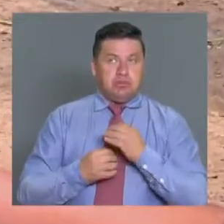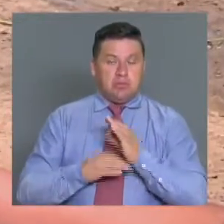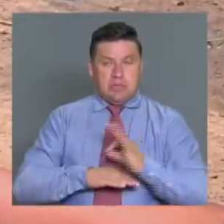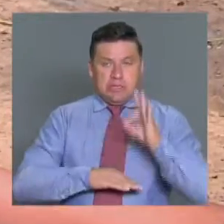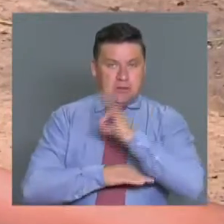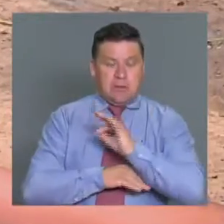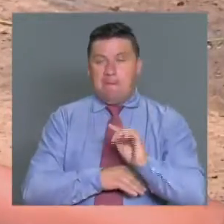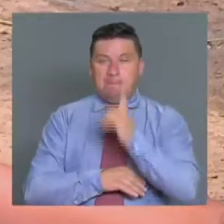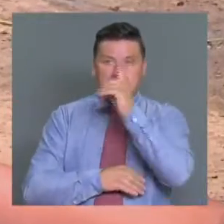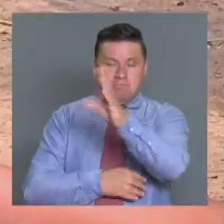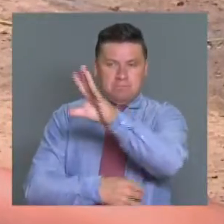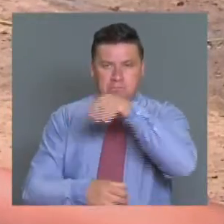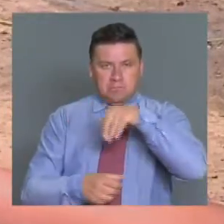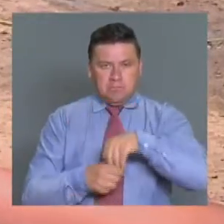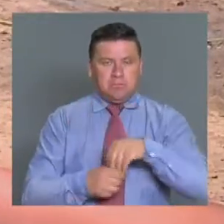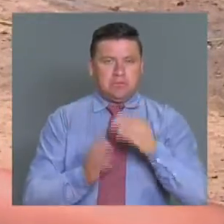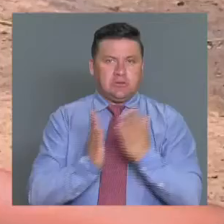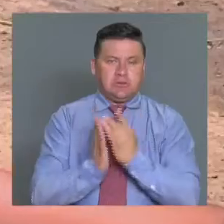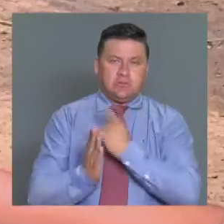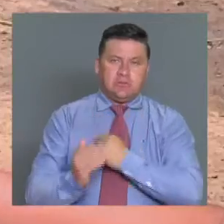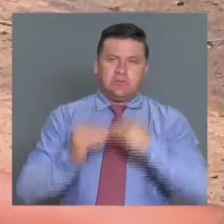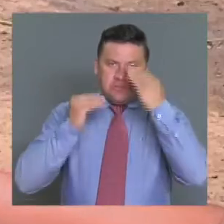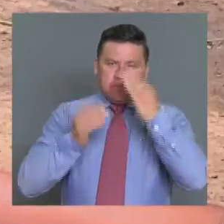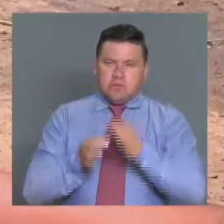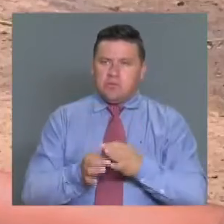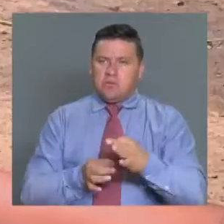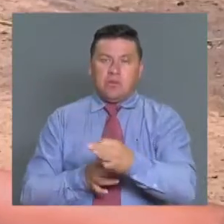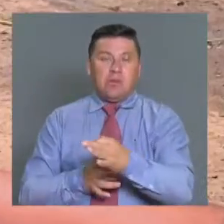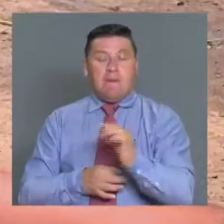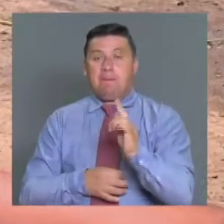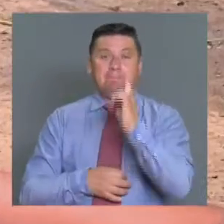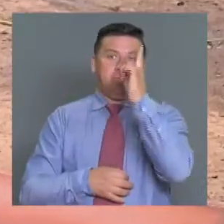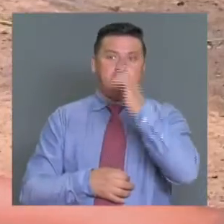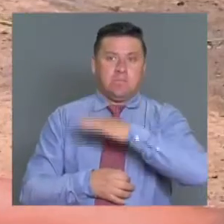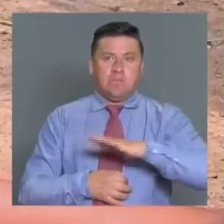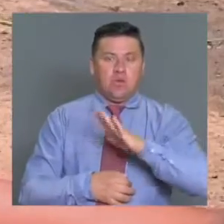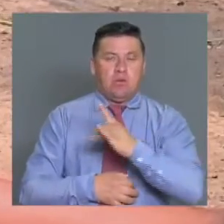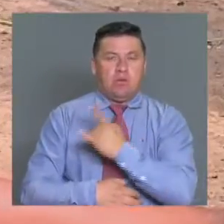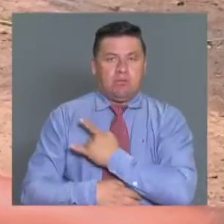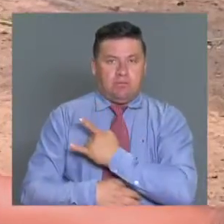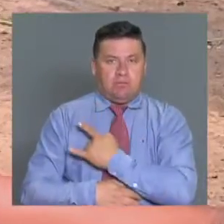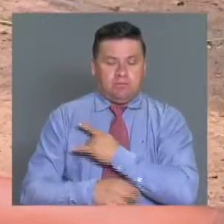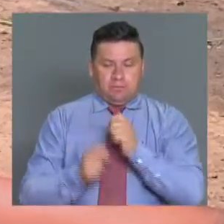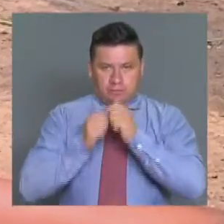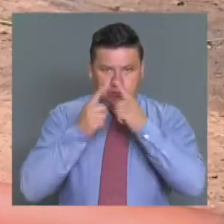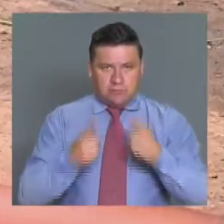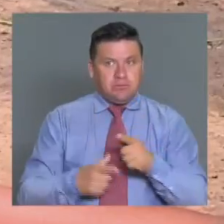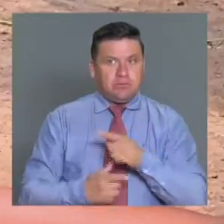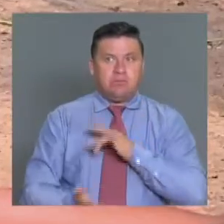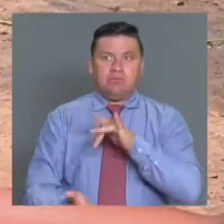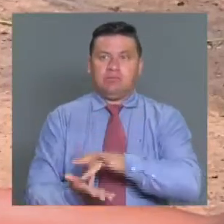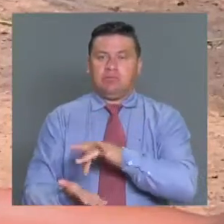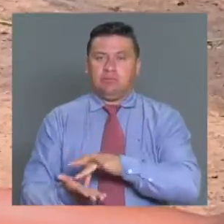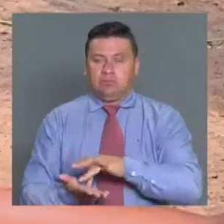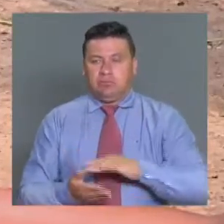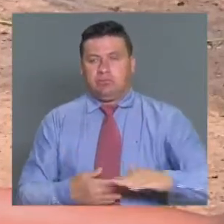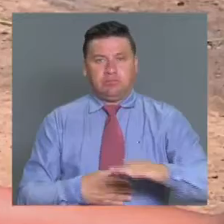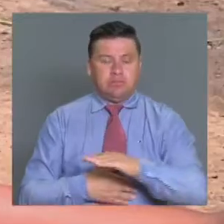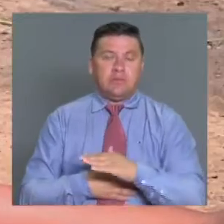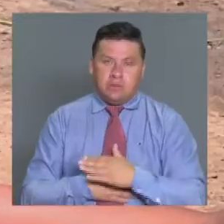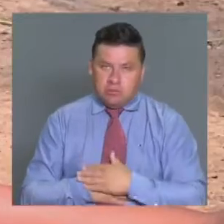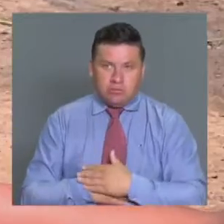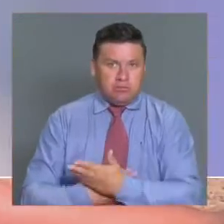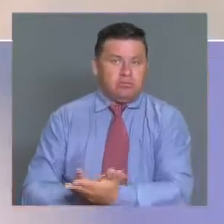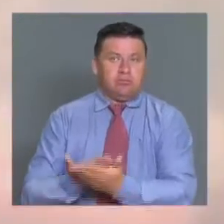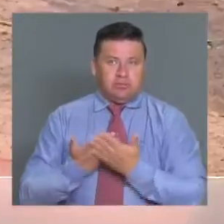pionero en la educación superior dentro del municipio porque es la primera vez que una universidad pública él estaba de presencia dentro del territorio y que